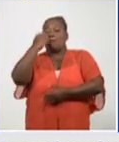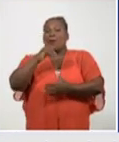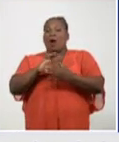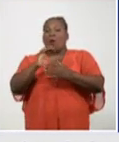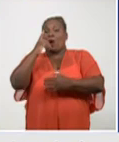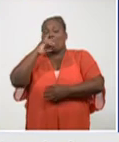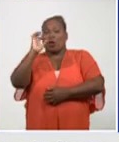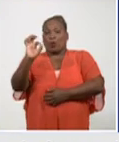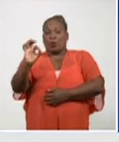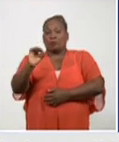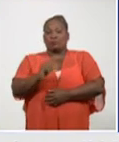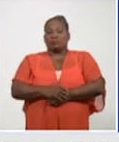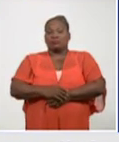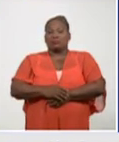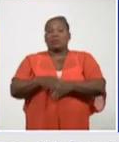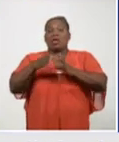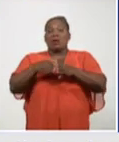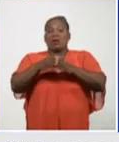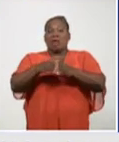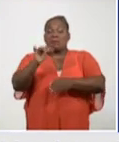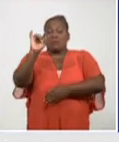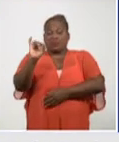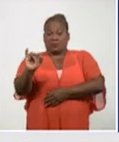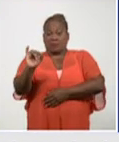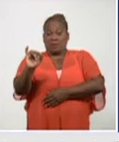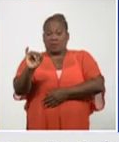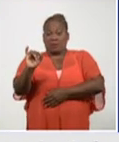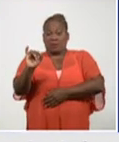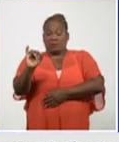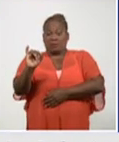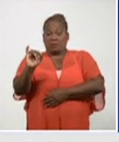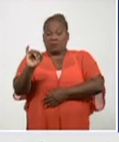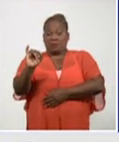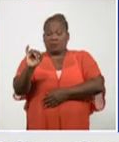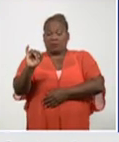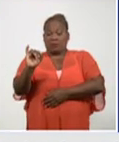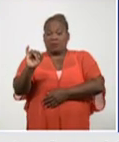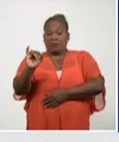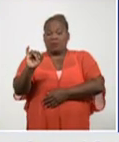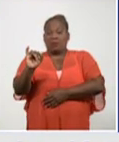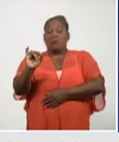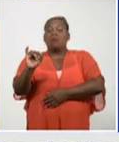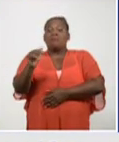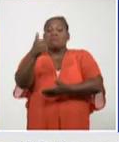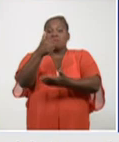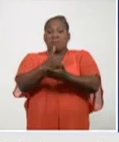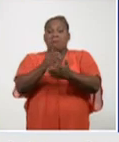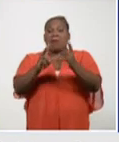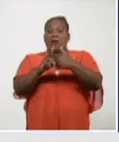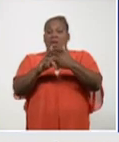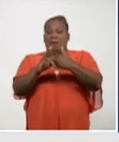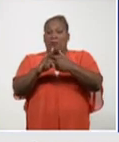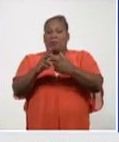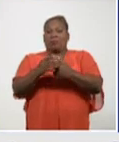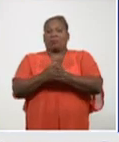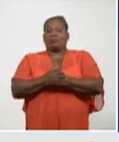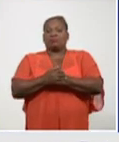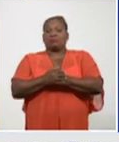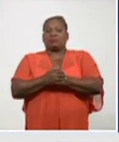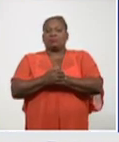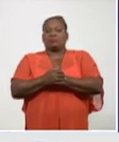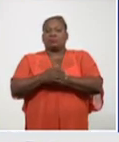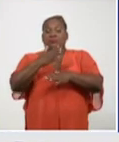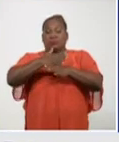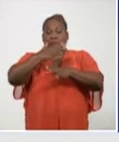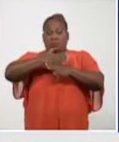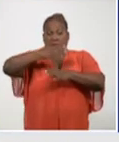6 personas que se diagnosticaron con la COVID-19 son del municipio Bayamo. En la provincia de Santiago